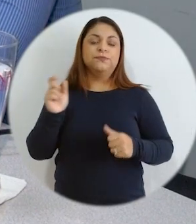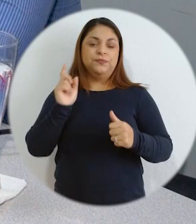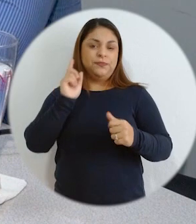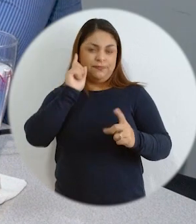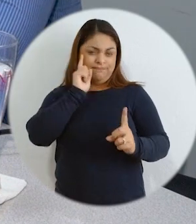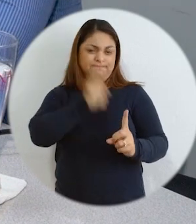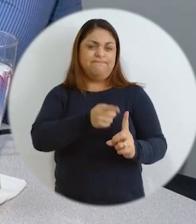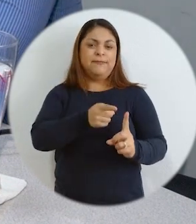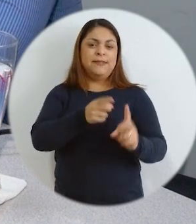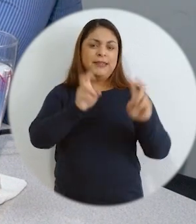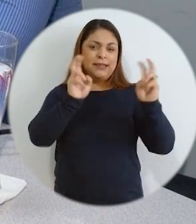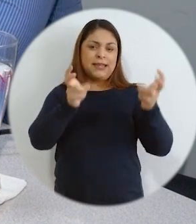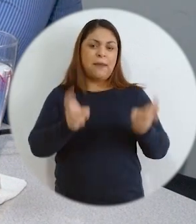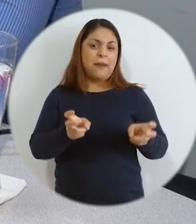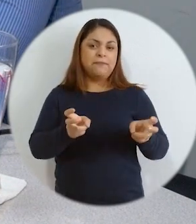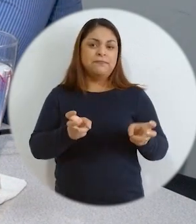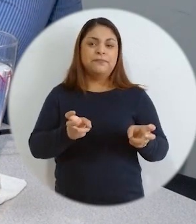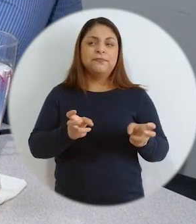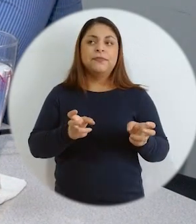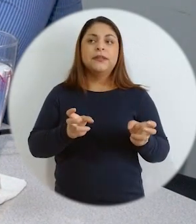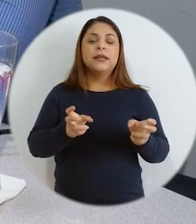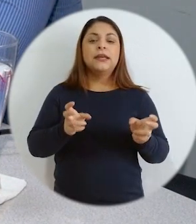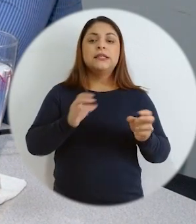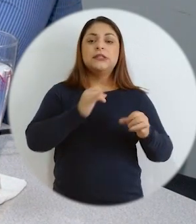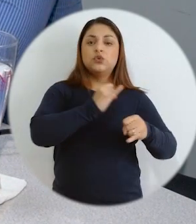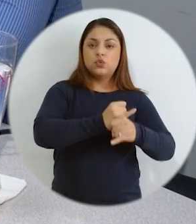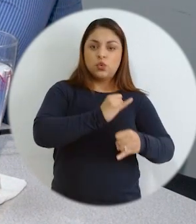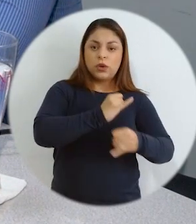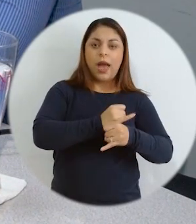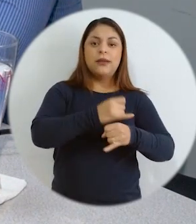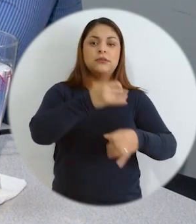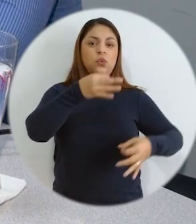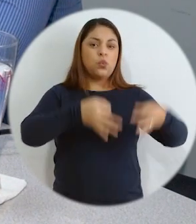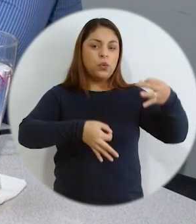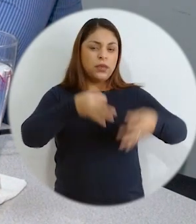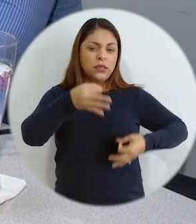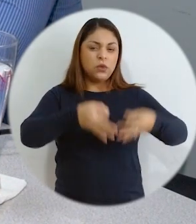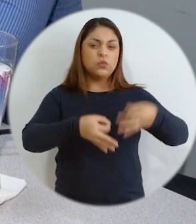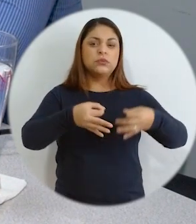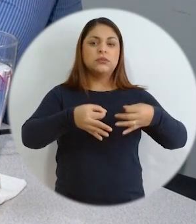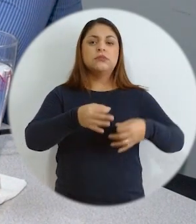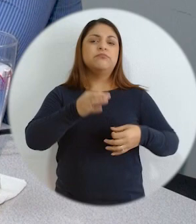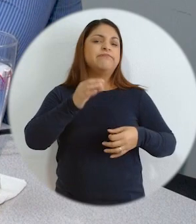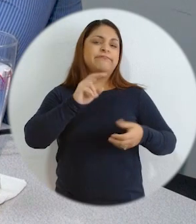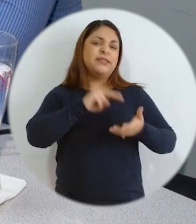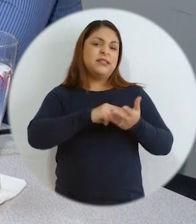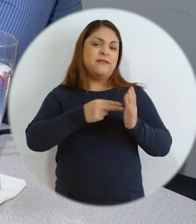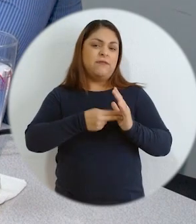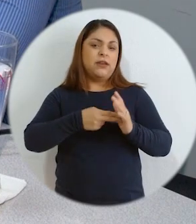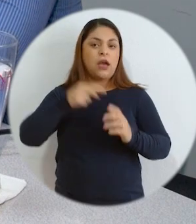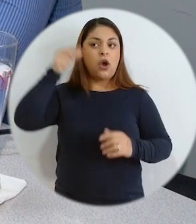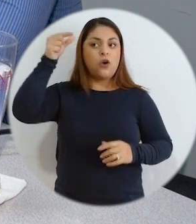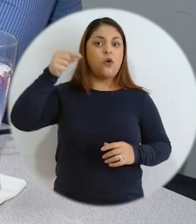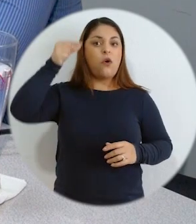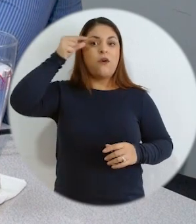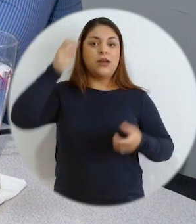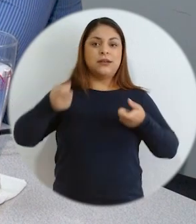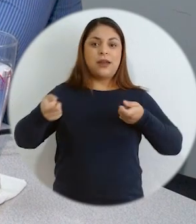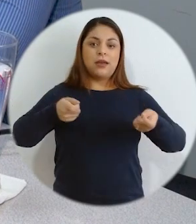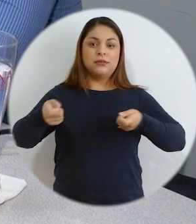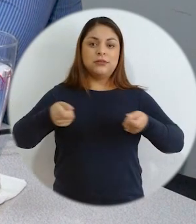azul. Concretamente, el tema de marcos institucionales, marcos jurídicos e institucionales, lo que tiene que ver